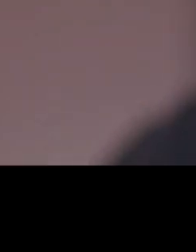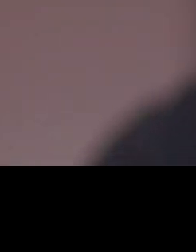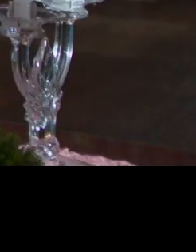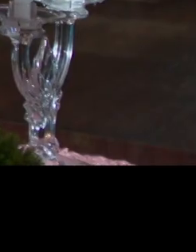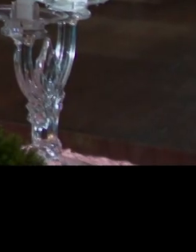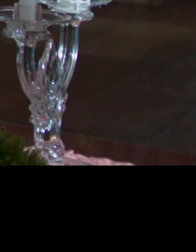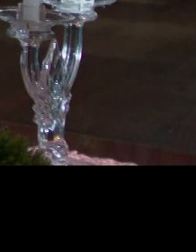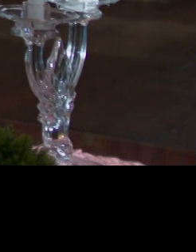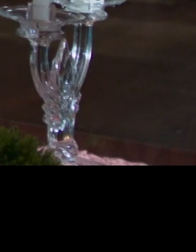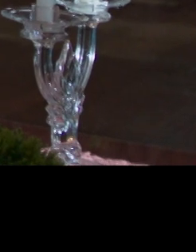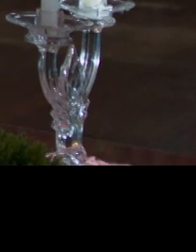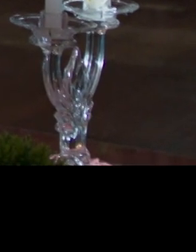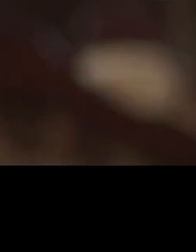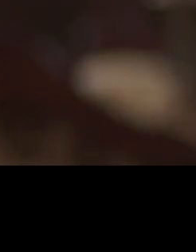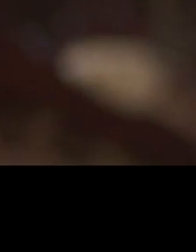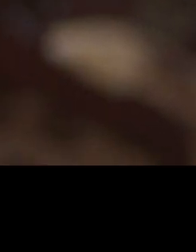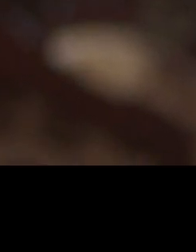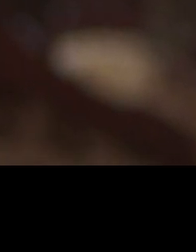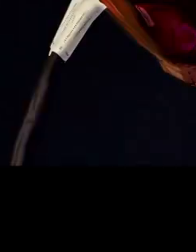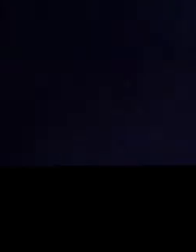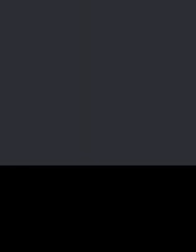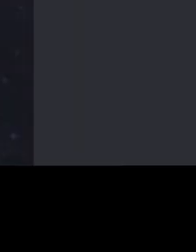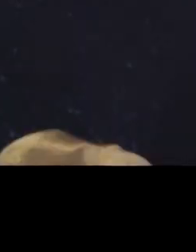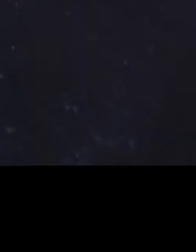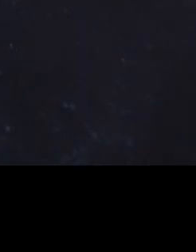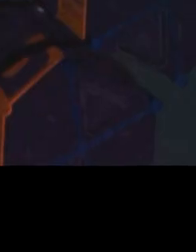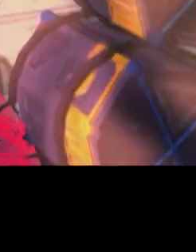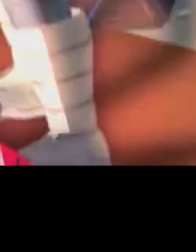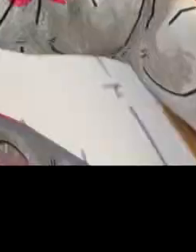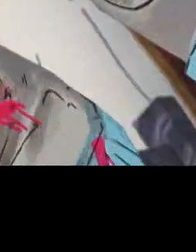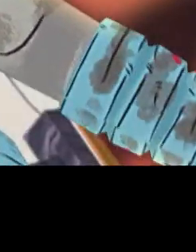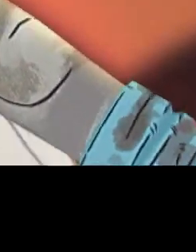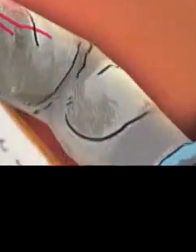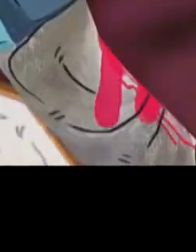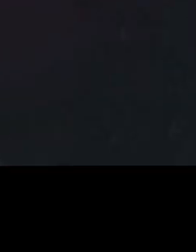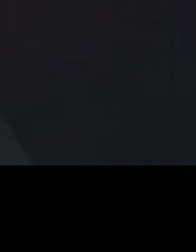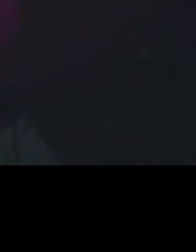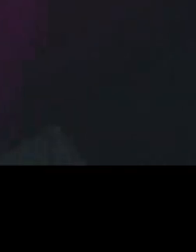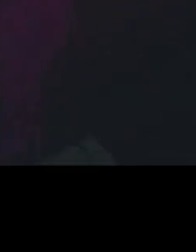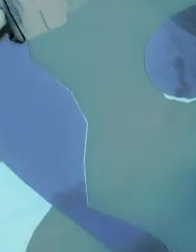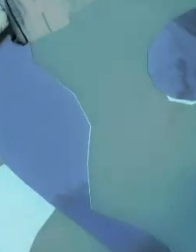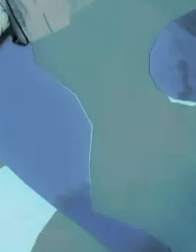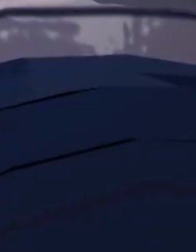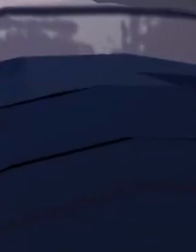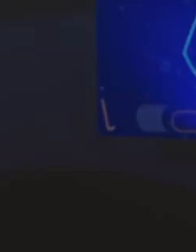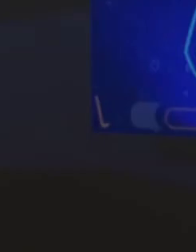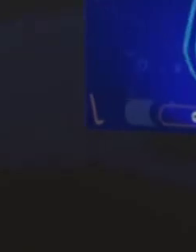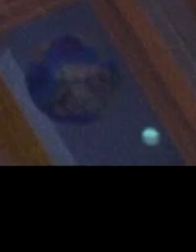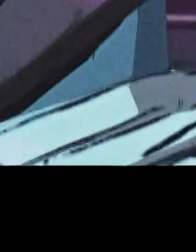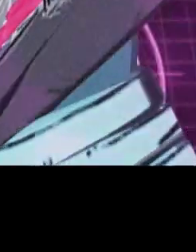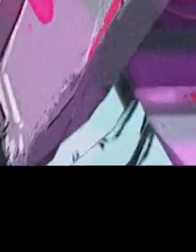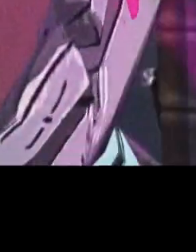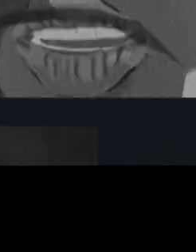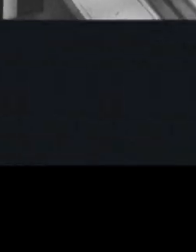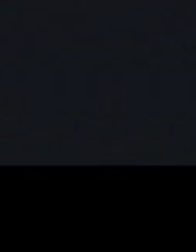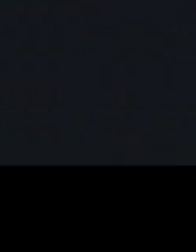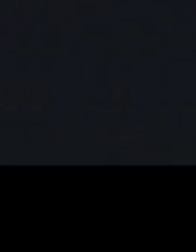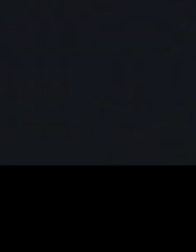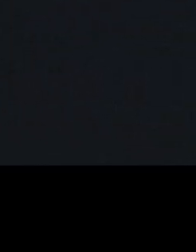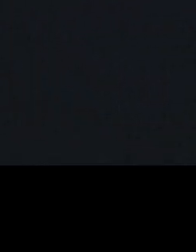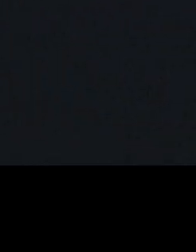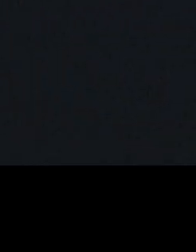idea. ¡Actores! La primera serie de ciencia ficción hecha en el